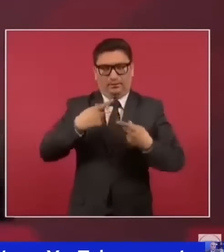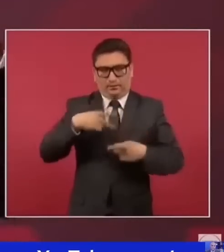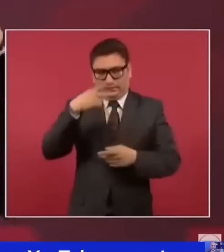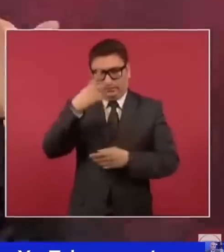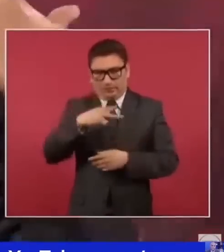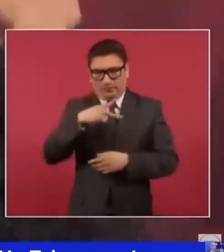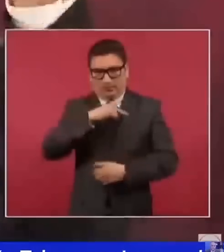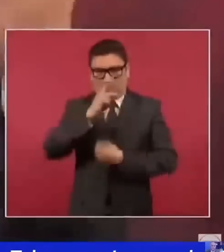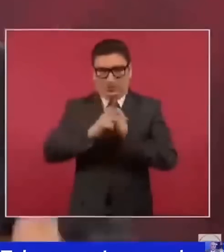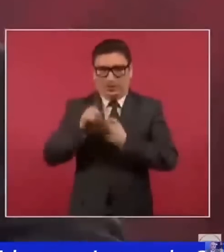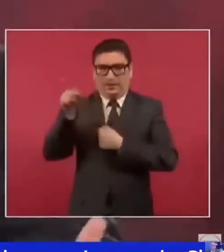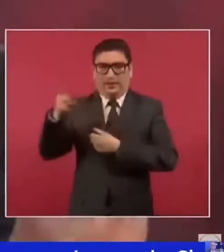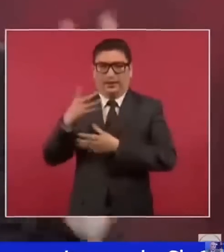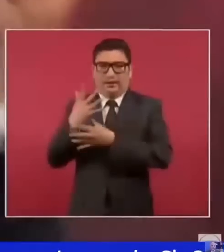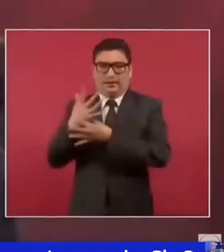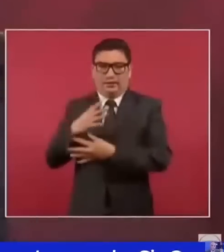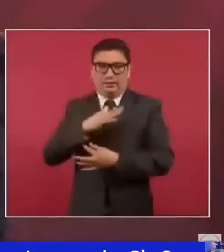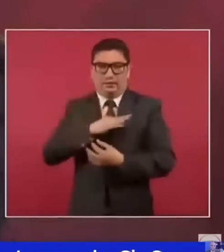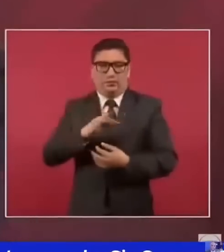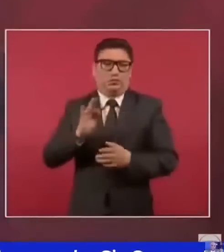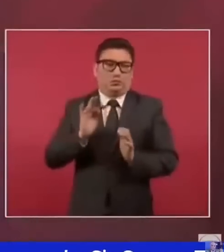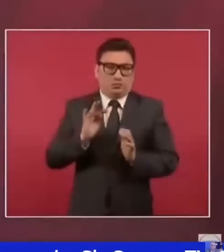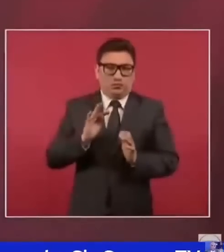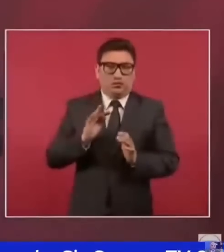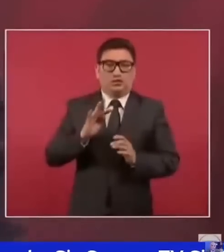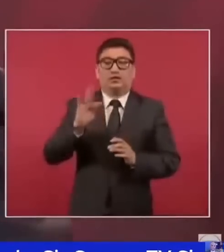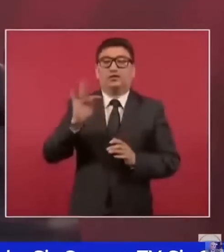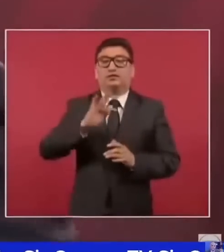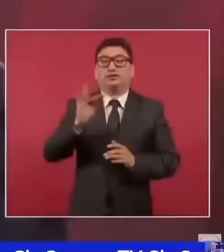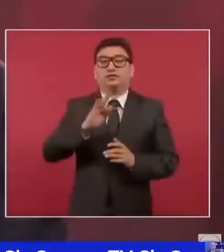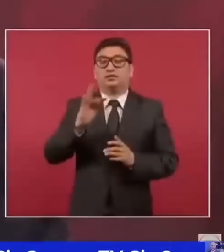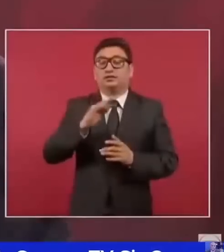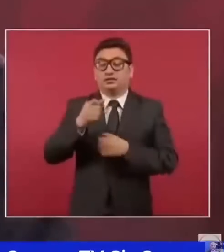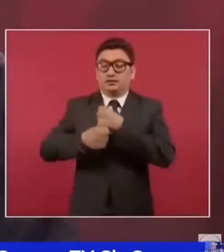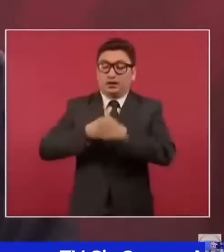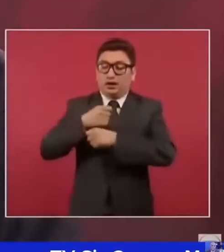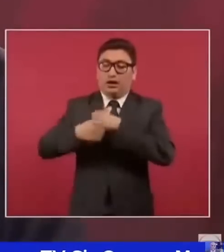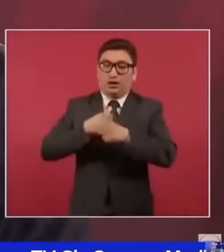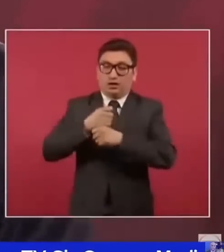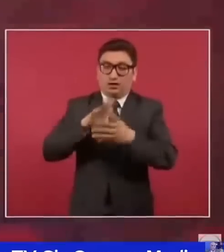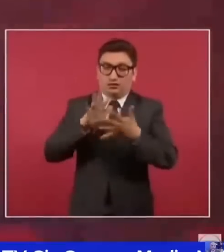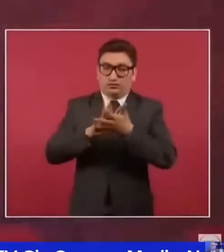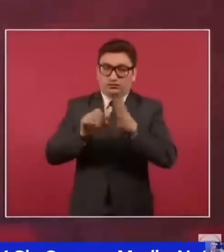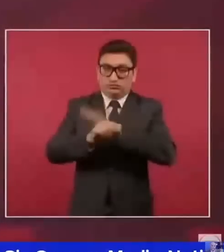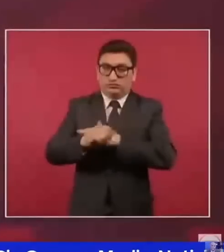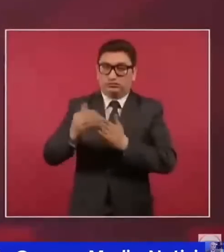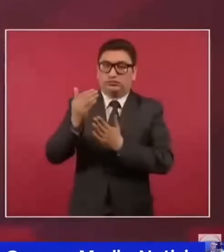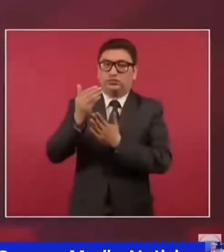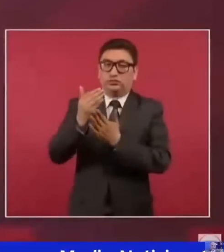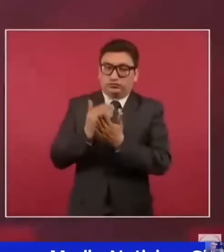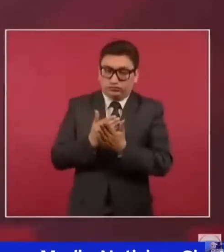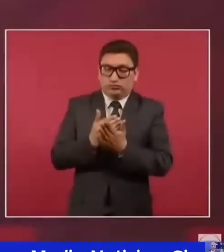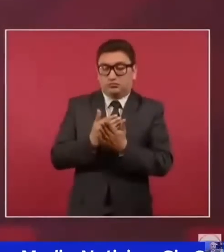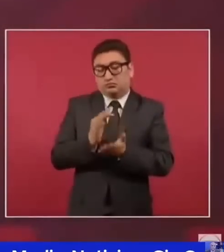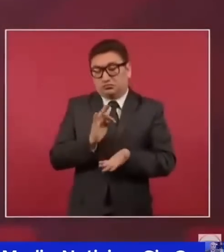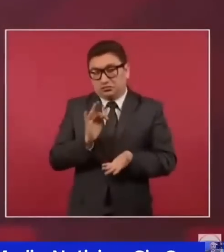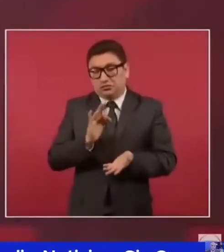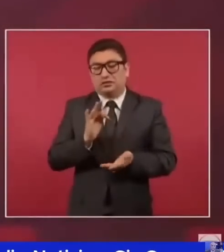el que él, independientemente de la reducción de los años que va a estar en la cárcel,